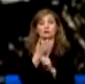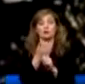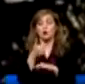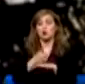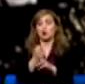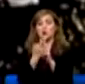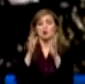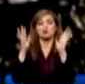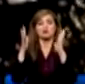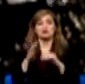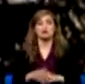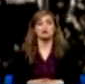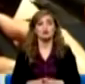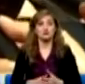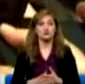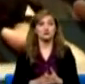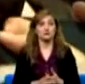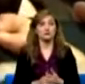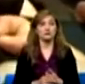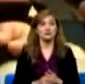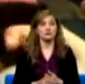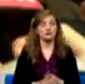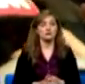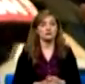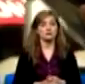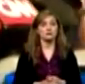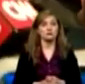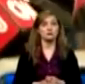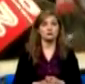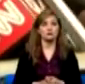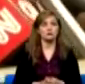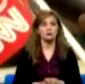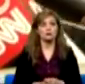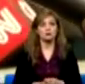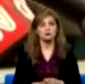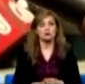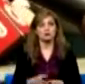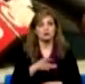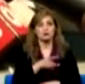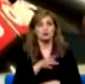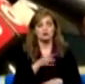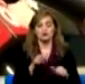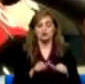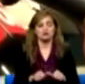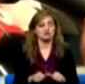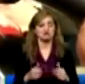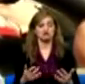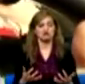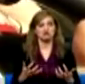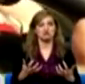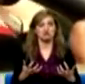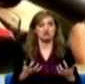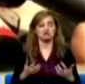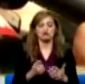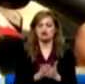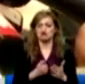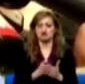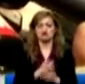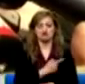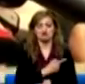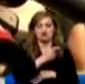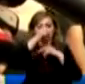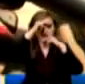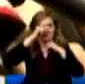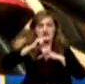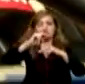respuesta de las autoridades, según dicen. No hemos querido quedarnos exclusivamente en el dolor, hemos querido reivindicar este día y conmemorar